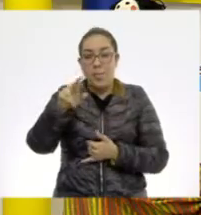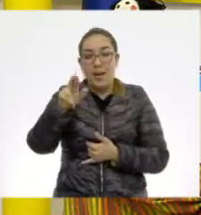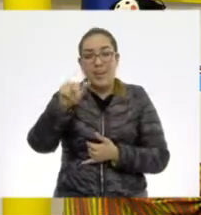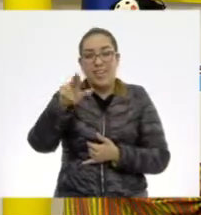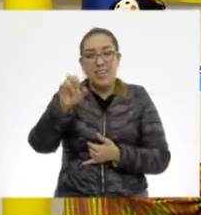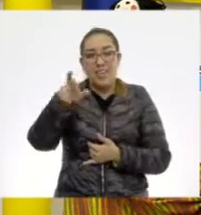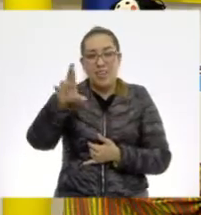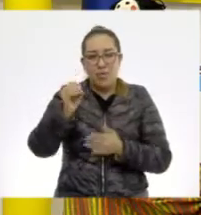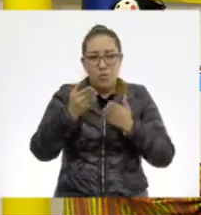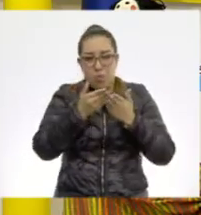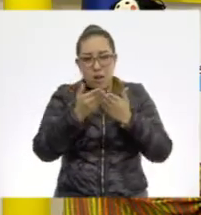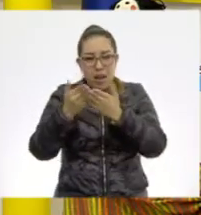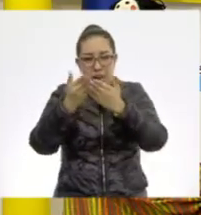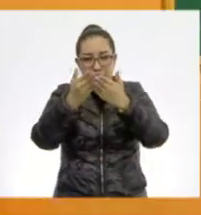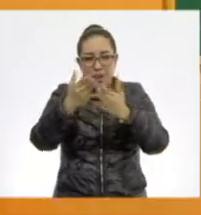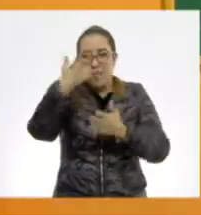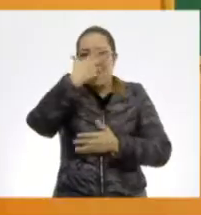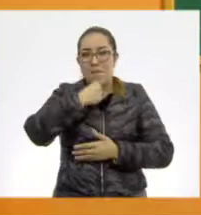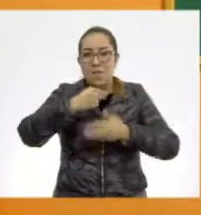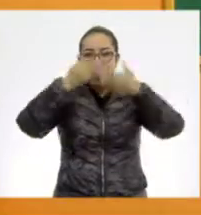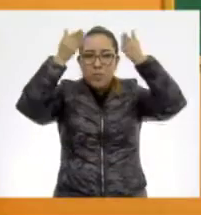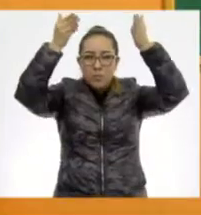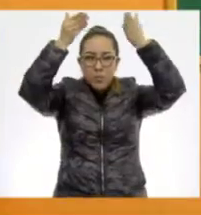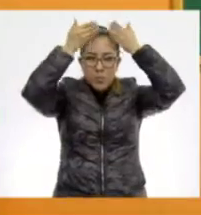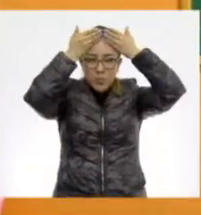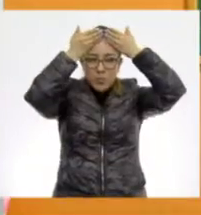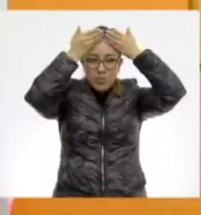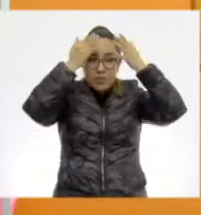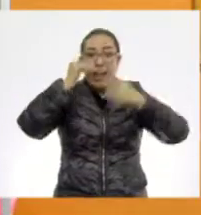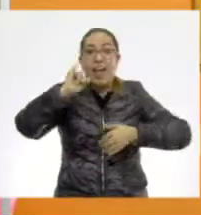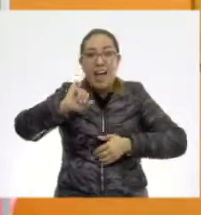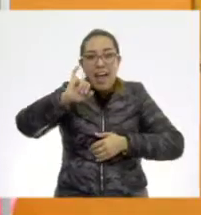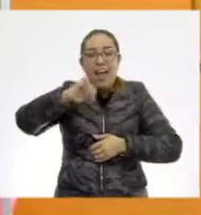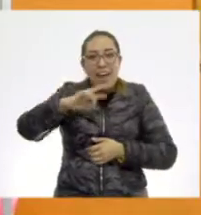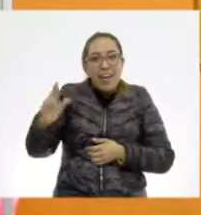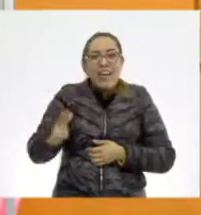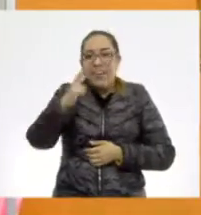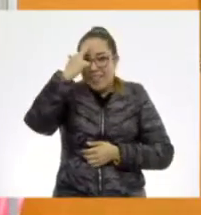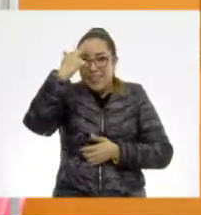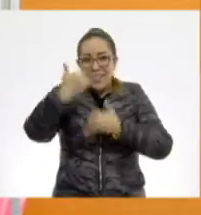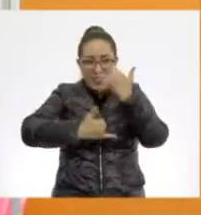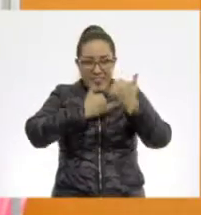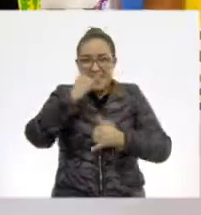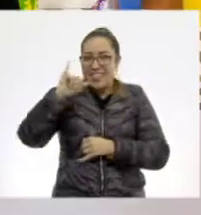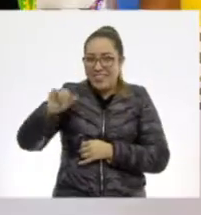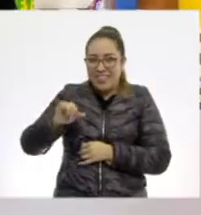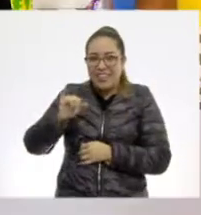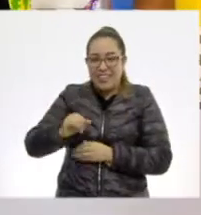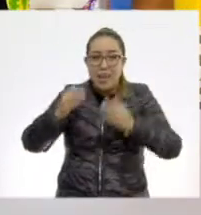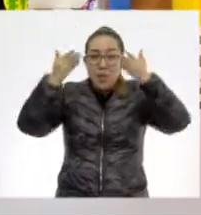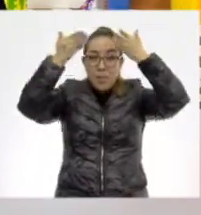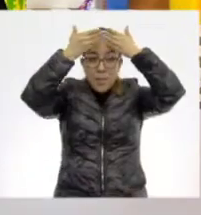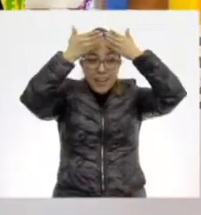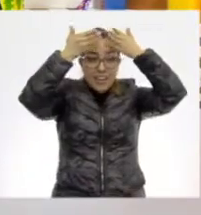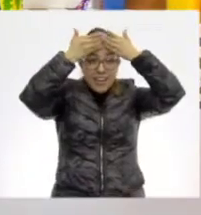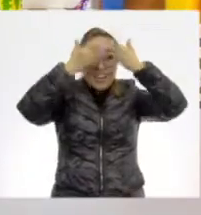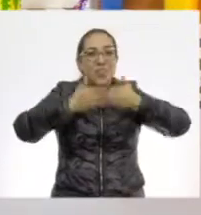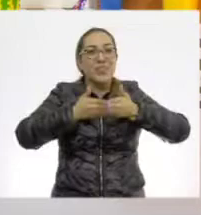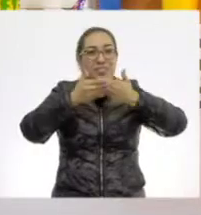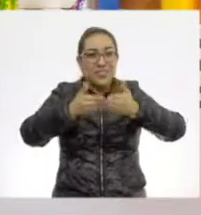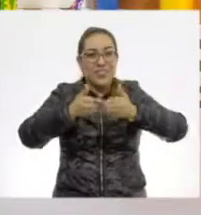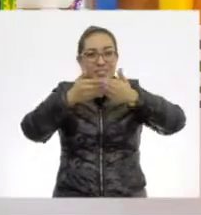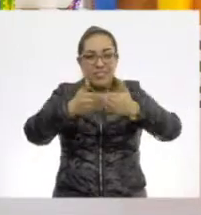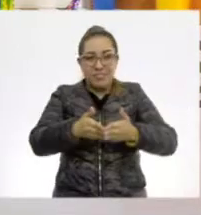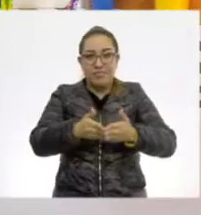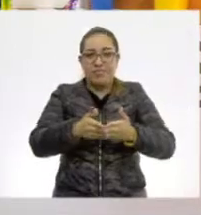el juego del ¿cómo marinero? ¿Cómo se juega? Un juego con las palmas. ¡Ah! ¡Ya sé! ¡Marinero que se fue a la mar y mar! ¡Exacto!